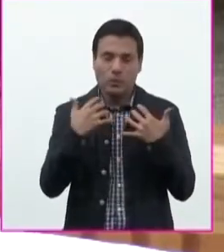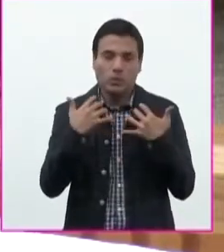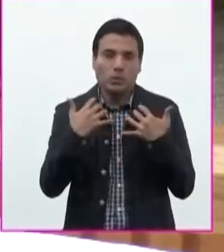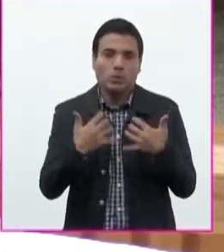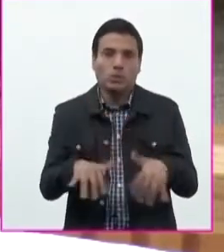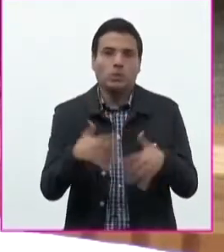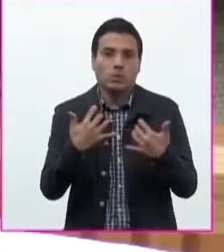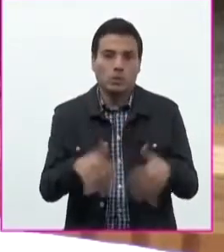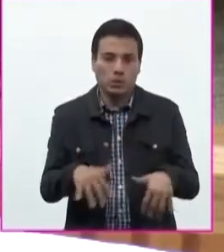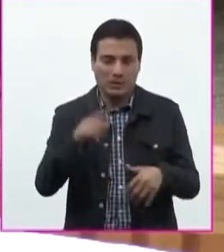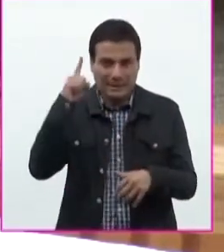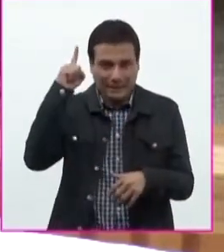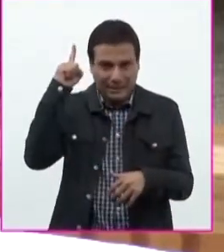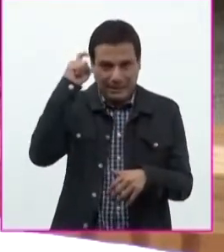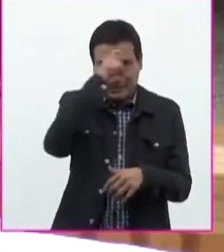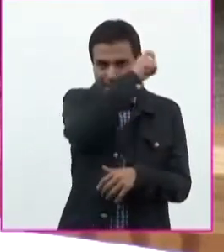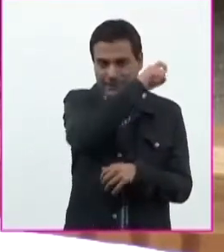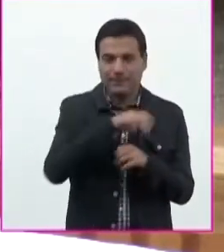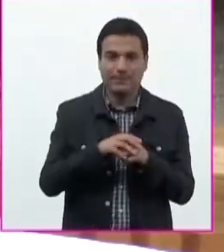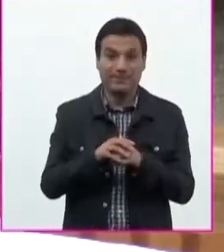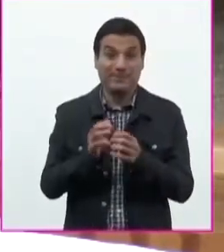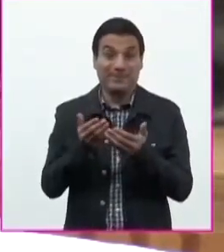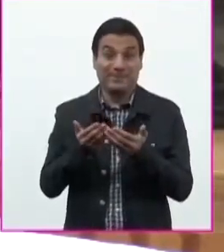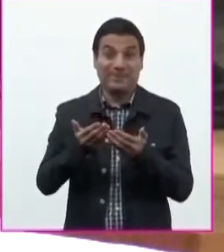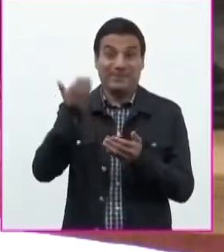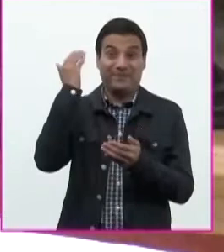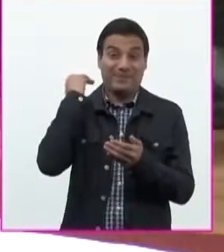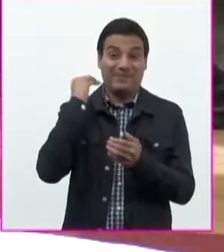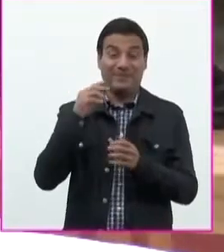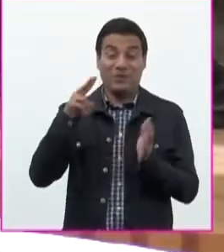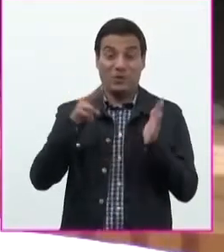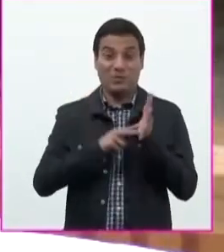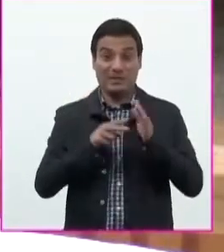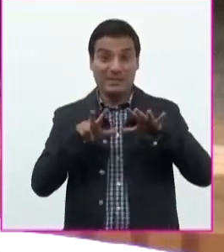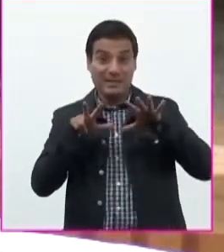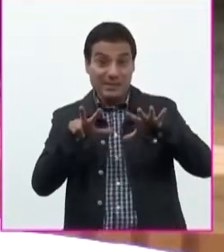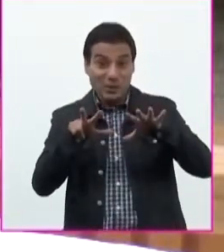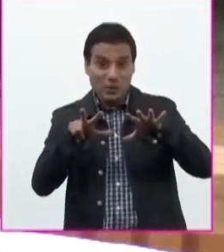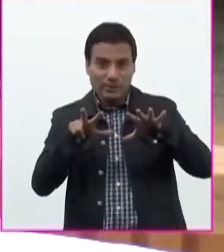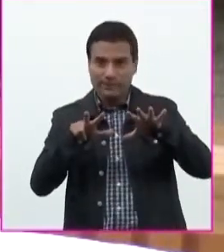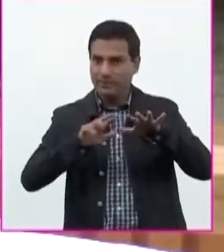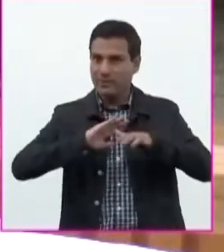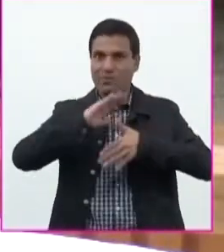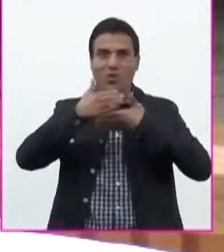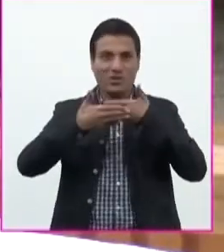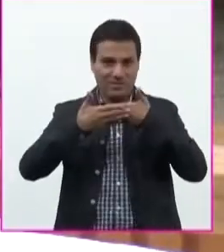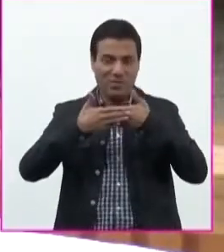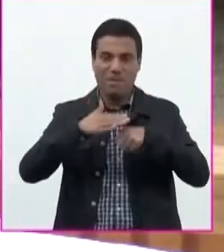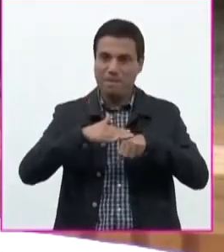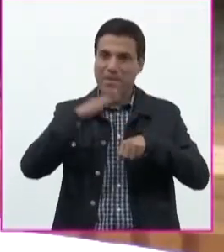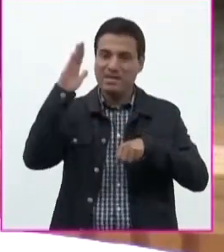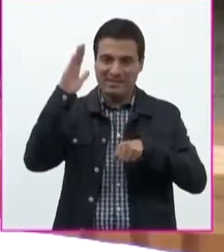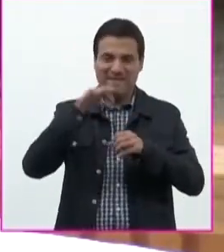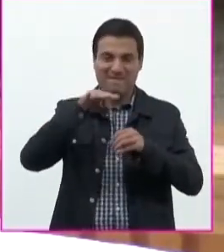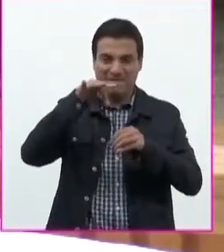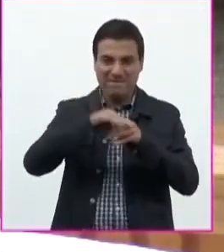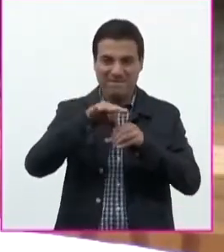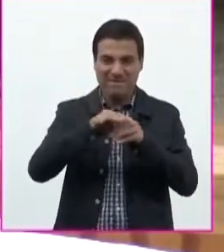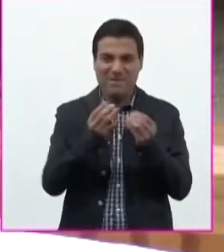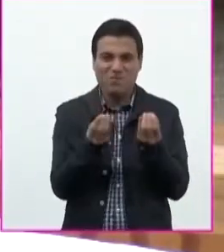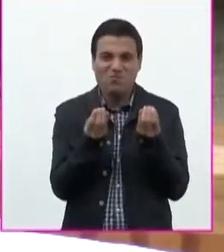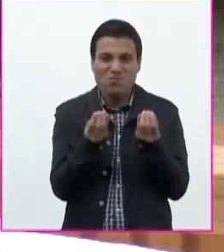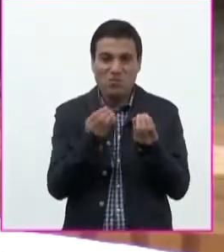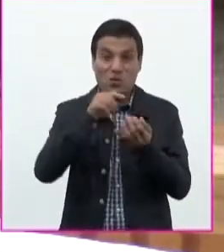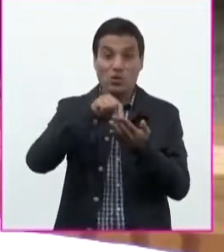más que la elección que tuvimos en 2018 por el número de cargos a elegir por el número de